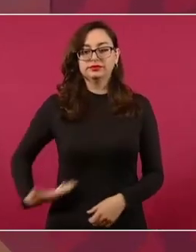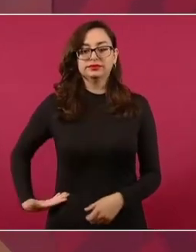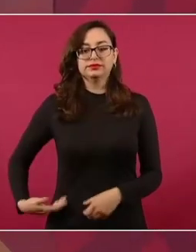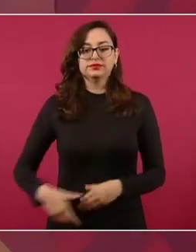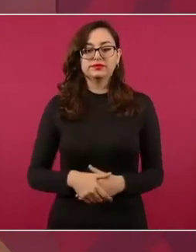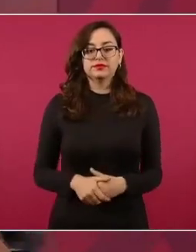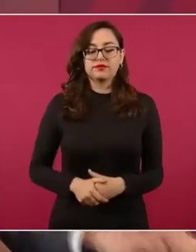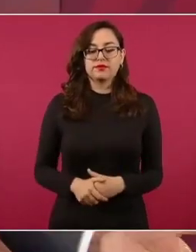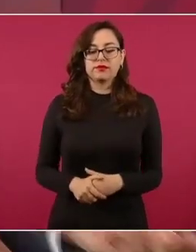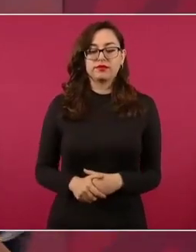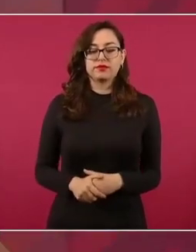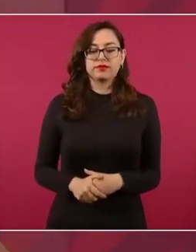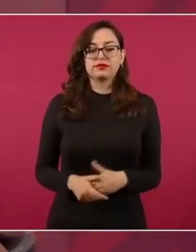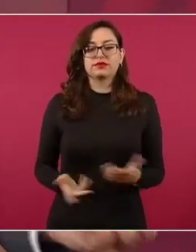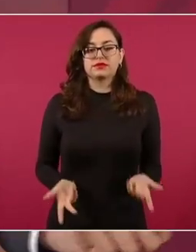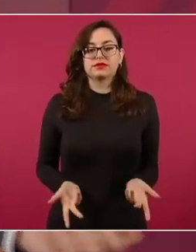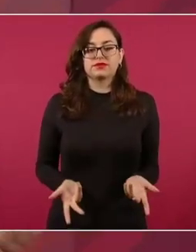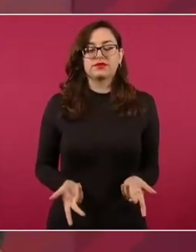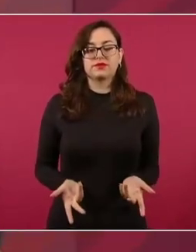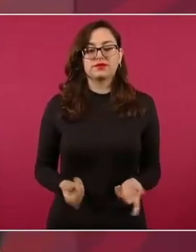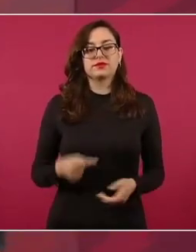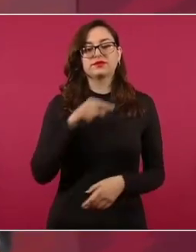Y él me mandaba